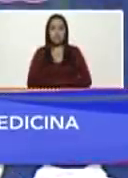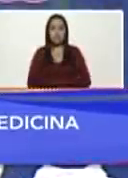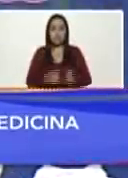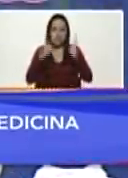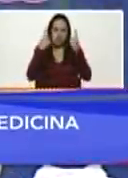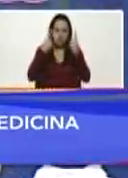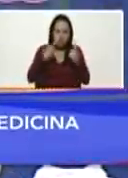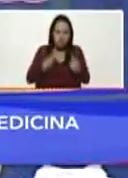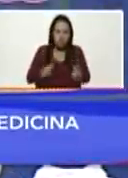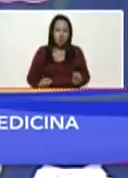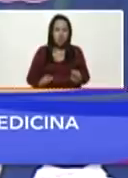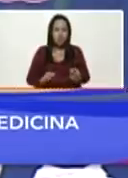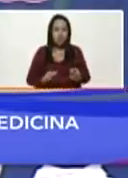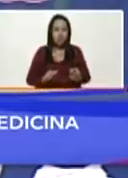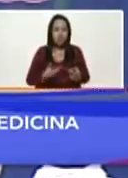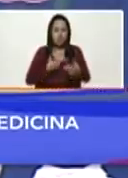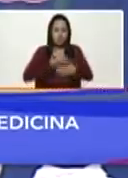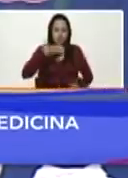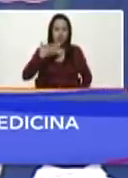radioimagenología.